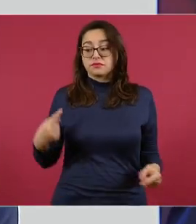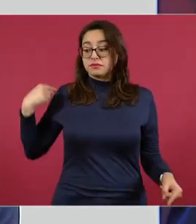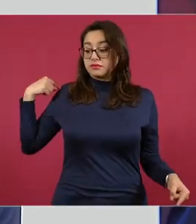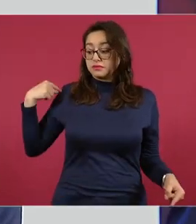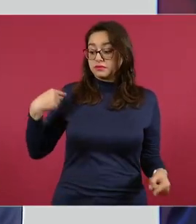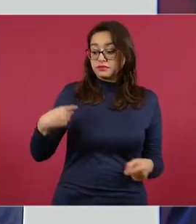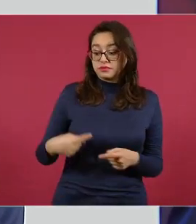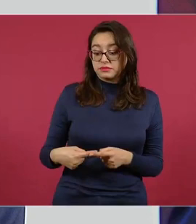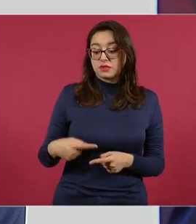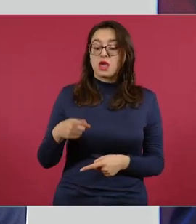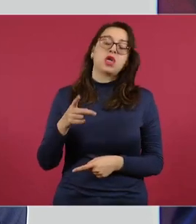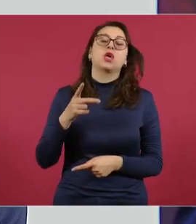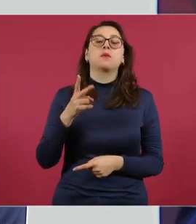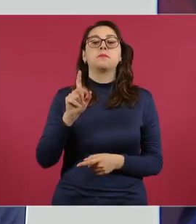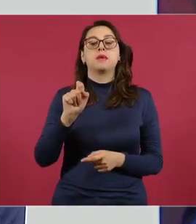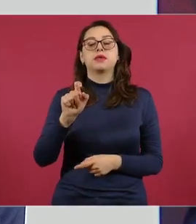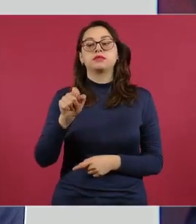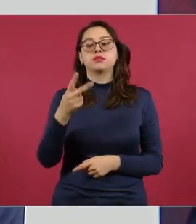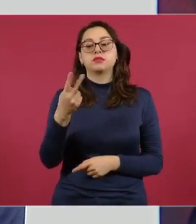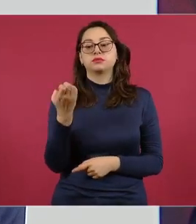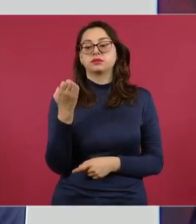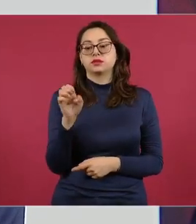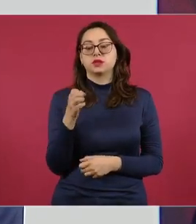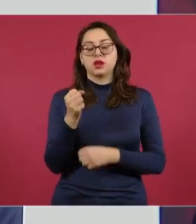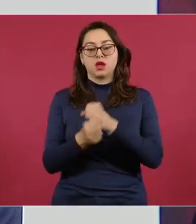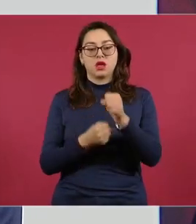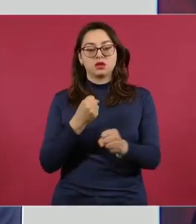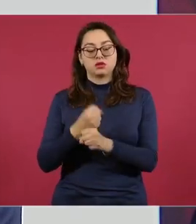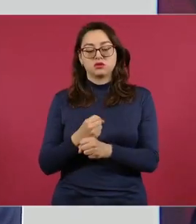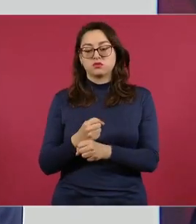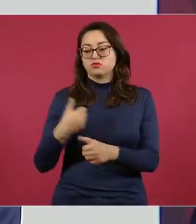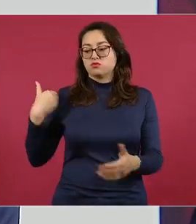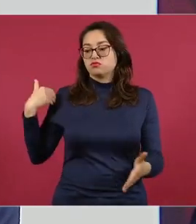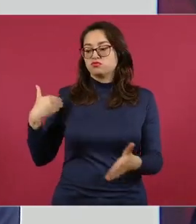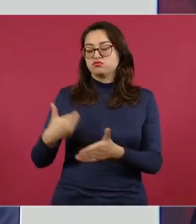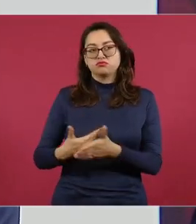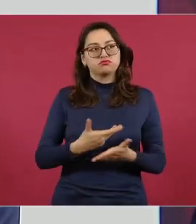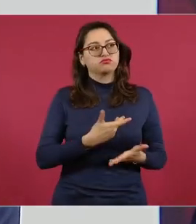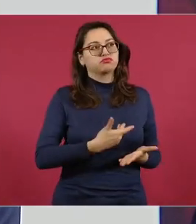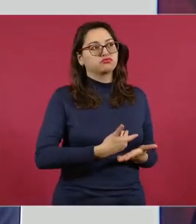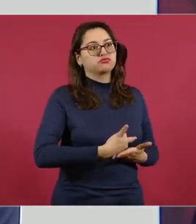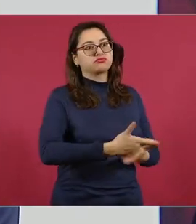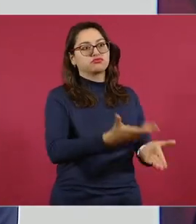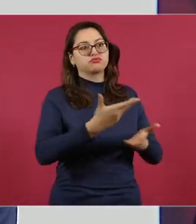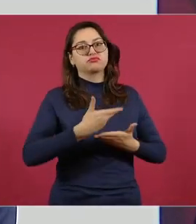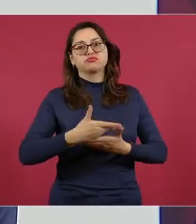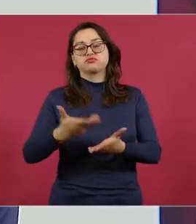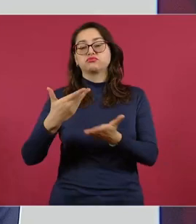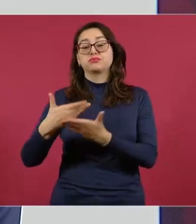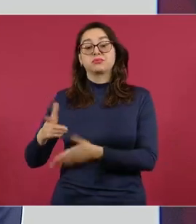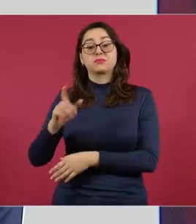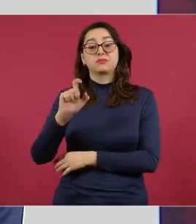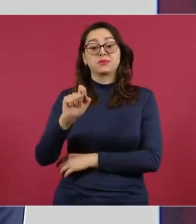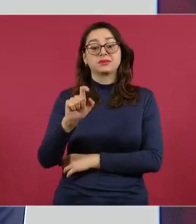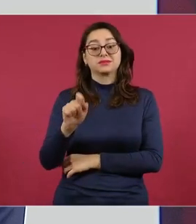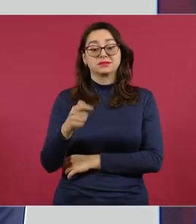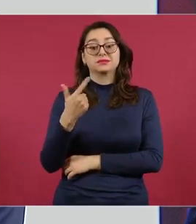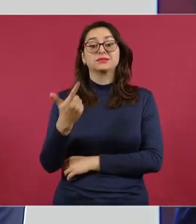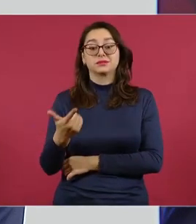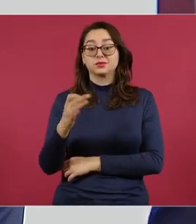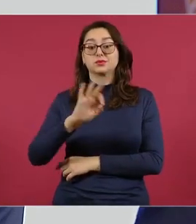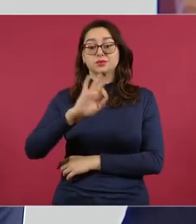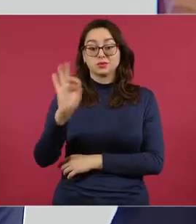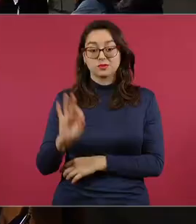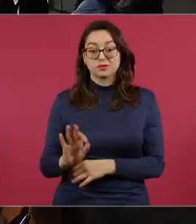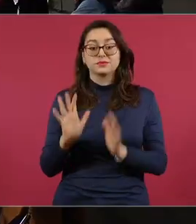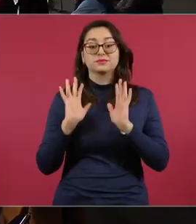de enero del presente año, llevamos un 27% de suministro. Hemos estado ya transportando